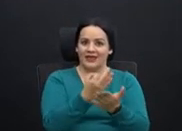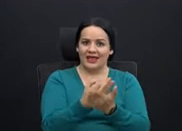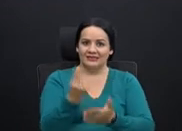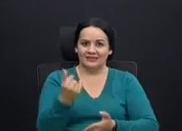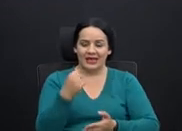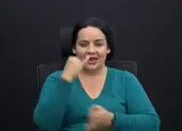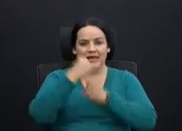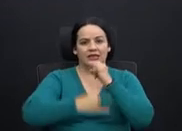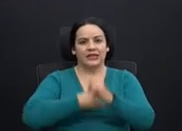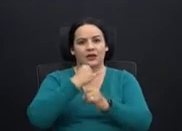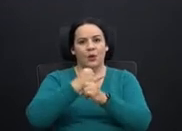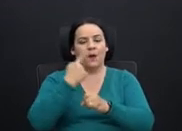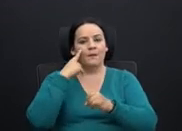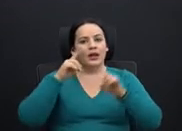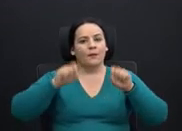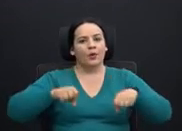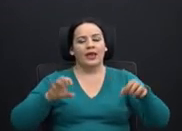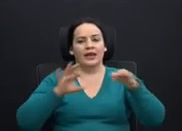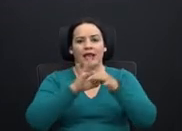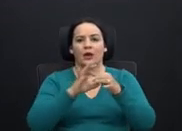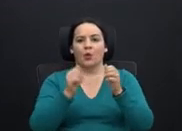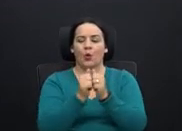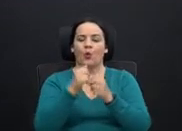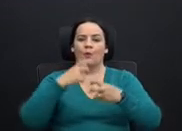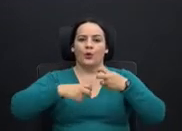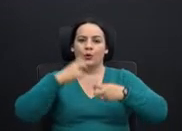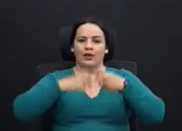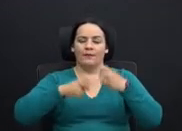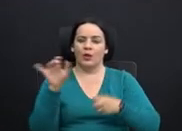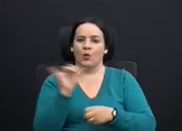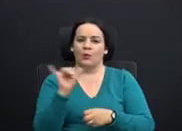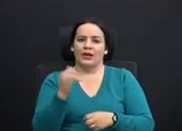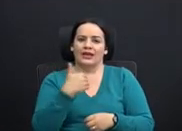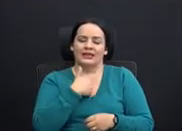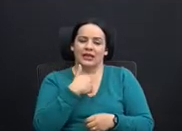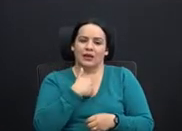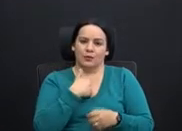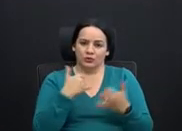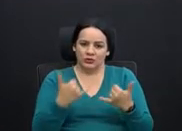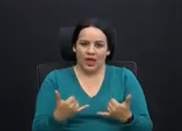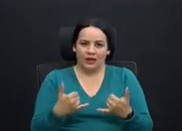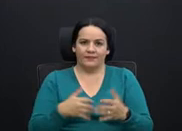poder ligar con un problema como el que tenemos en concreto.